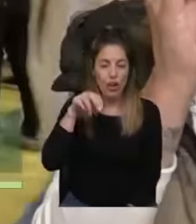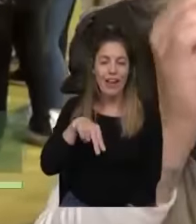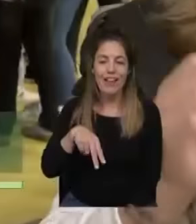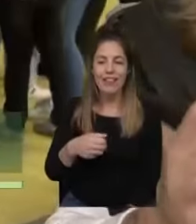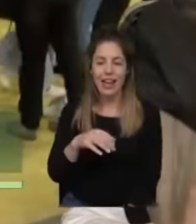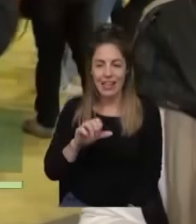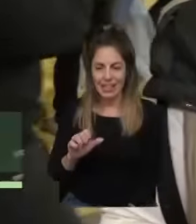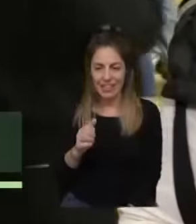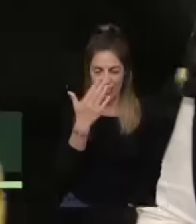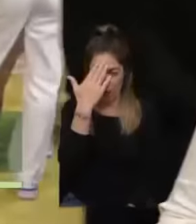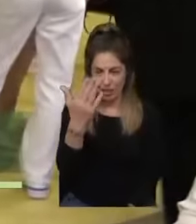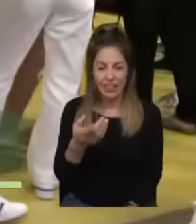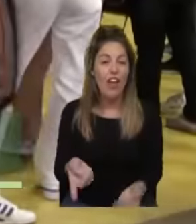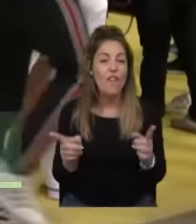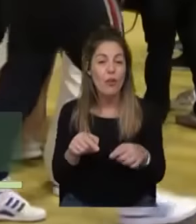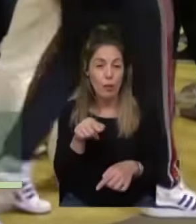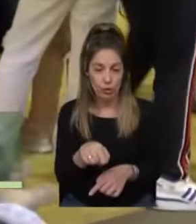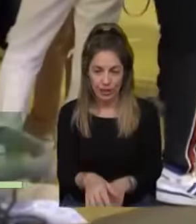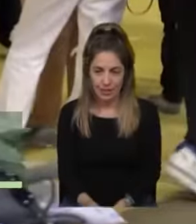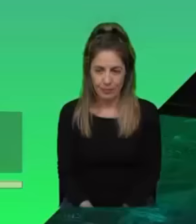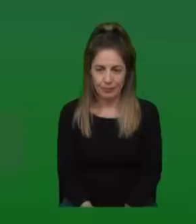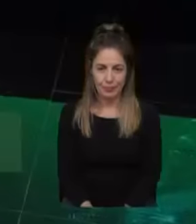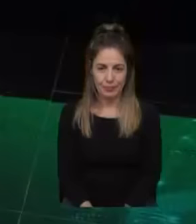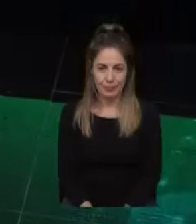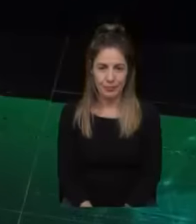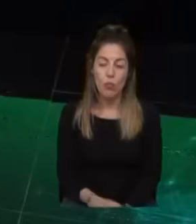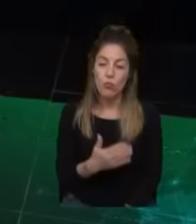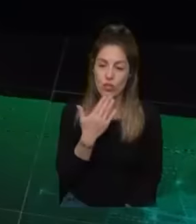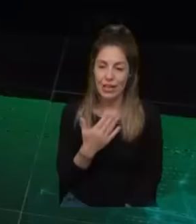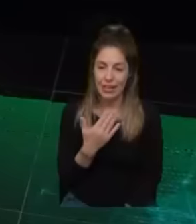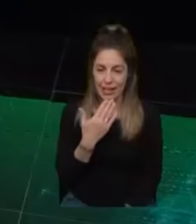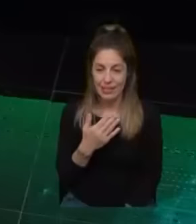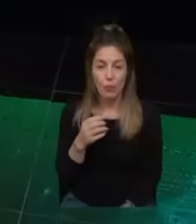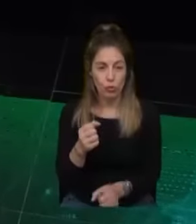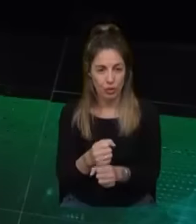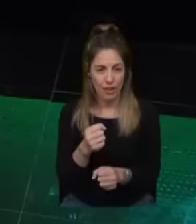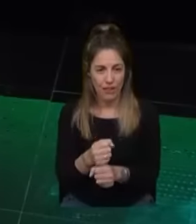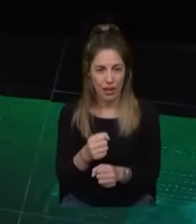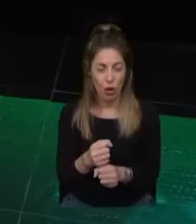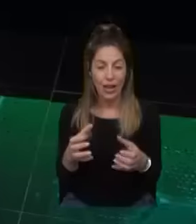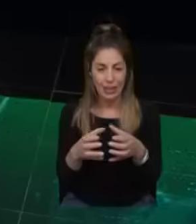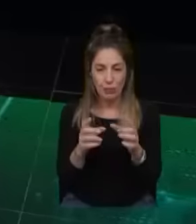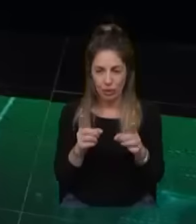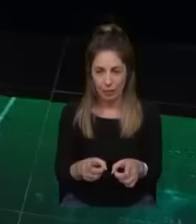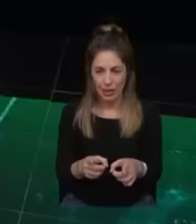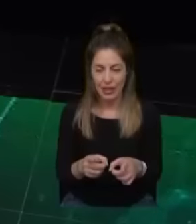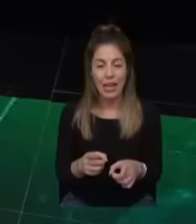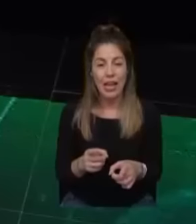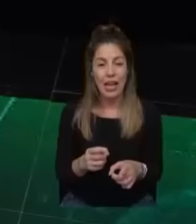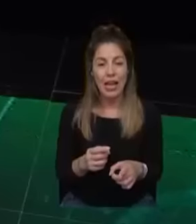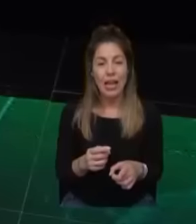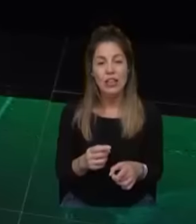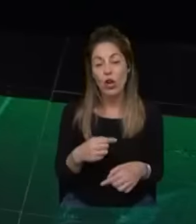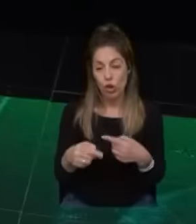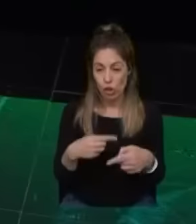Nane del Frente Amplio. Volvemos a estudios. Muy bien, muchas gracias, Abril, por tu trabajo, al equipo también y a nuestra entrevistada. Nosotros